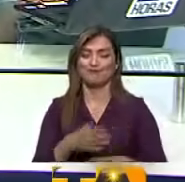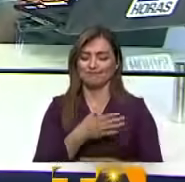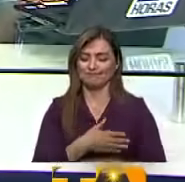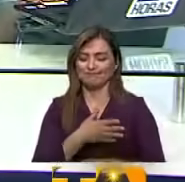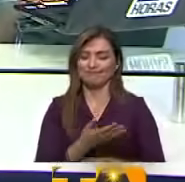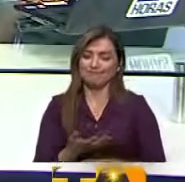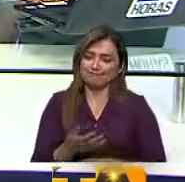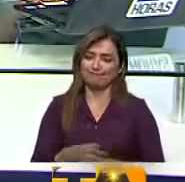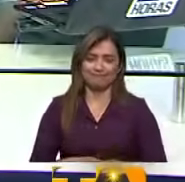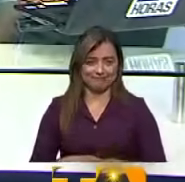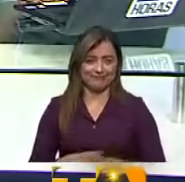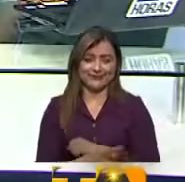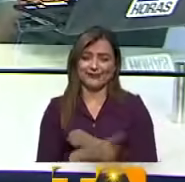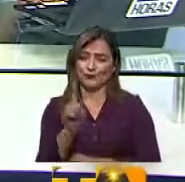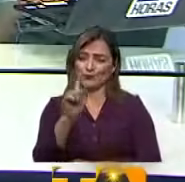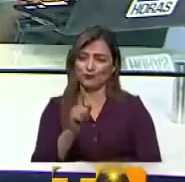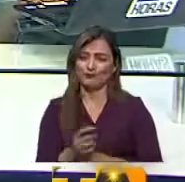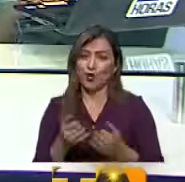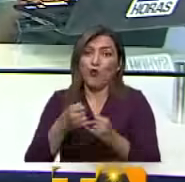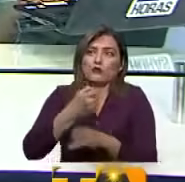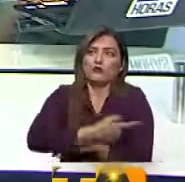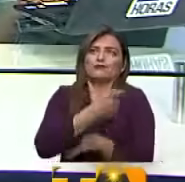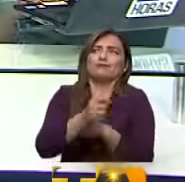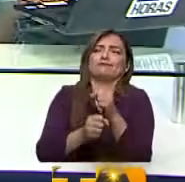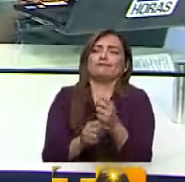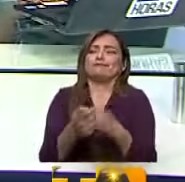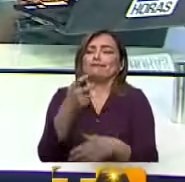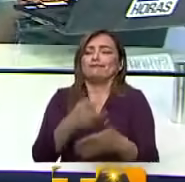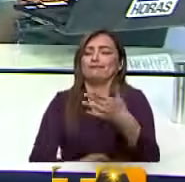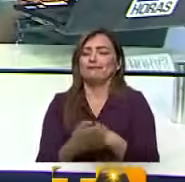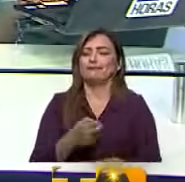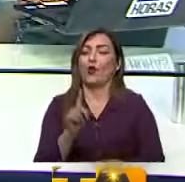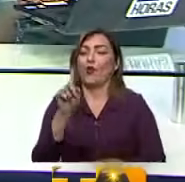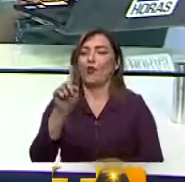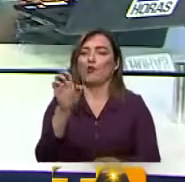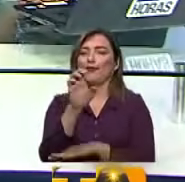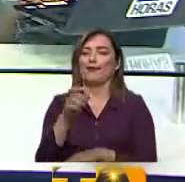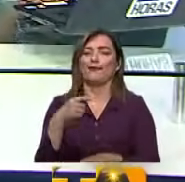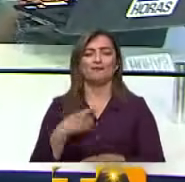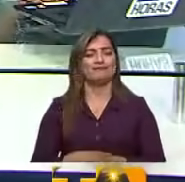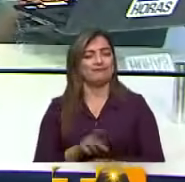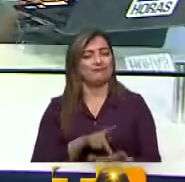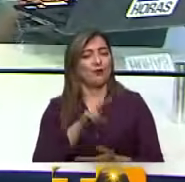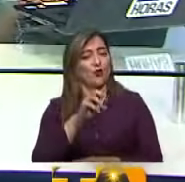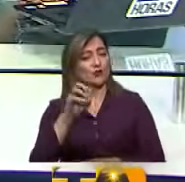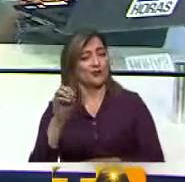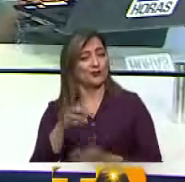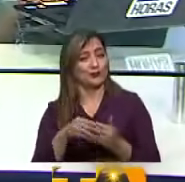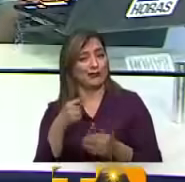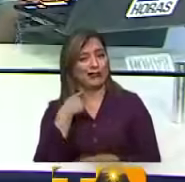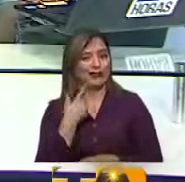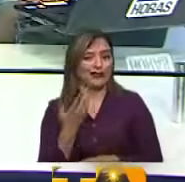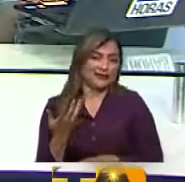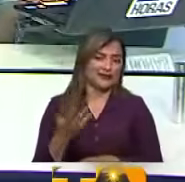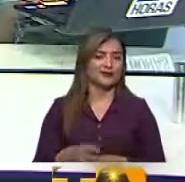favor, no queremos que sea sancionado justo el último día del año o el primero del próximo. ¿Y $200? Exacto, son $200,